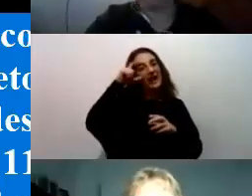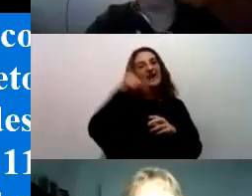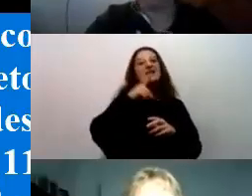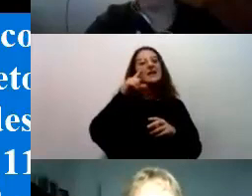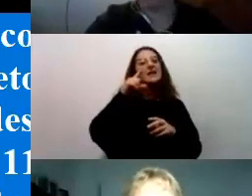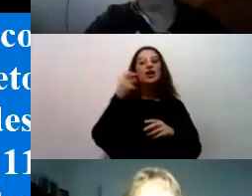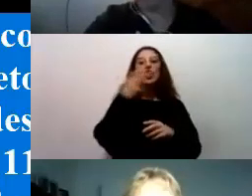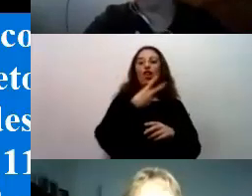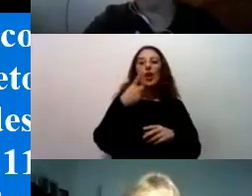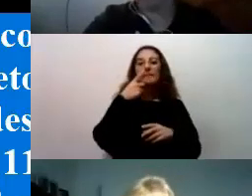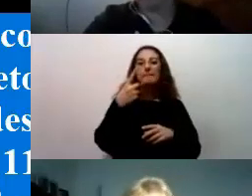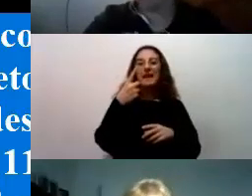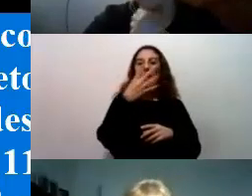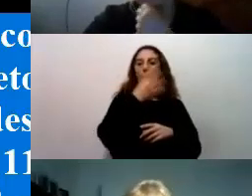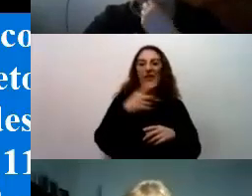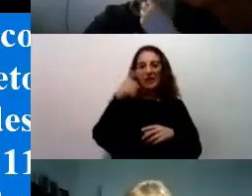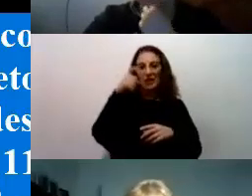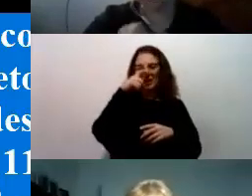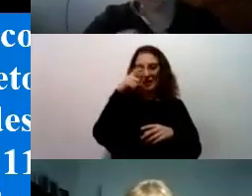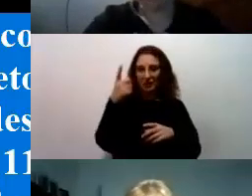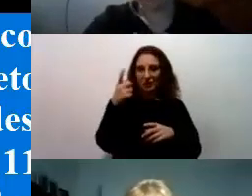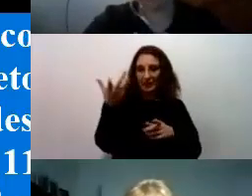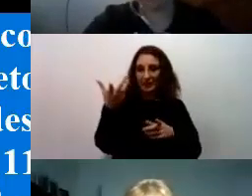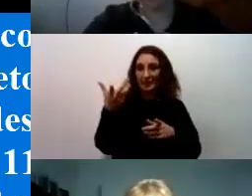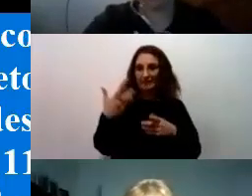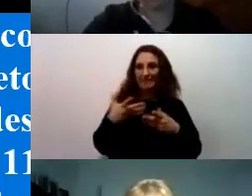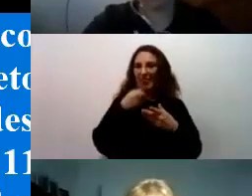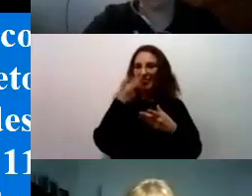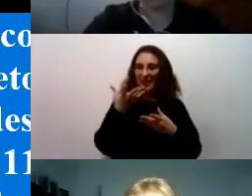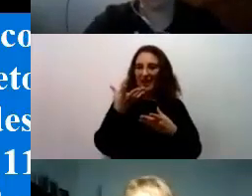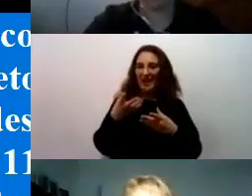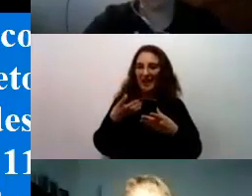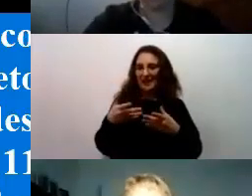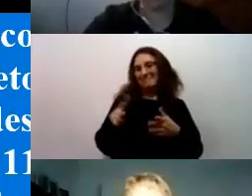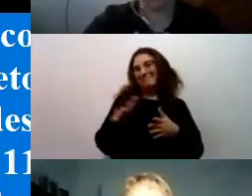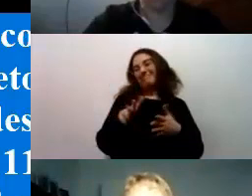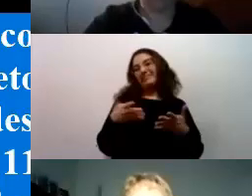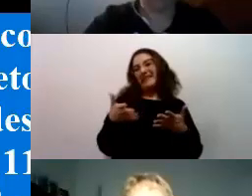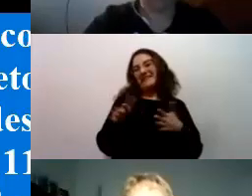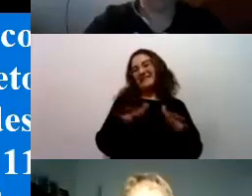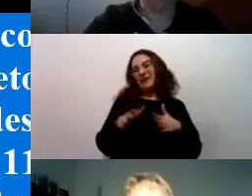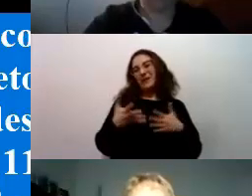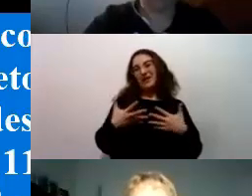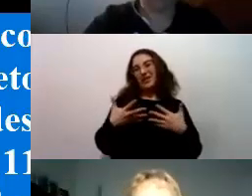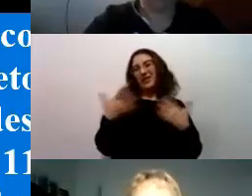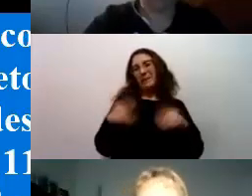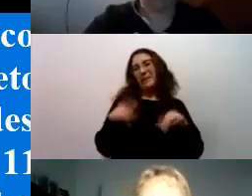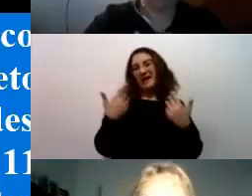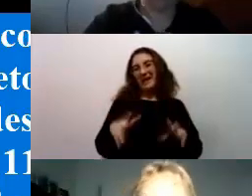2407-02 que declara el estado de emergencia del transporte automotor de pasajeros por carreteras